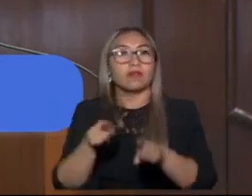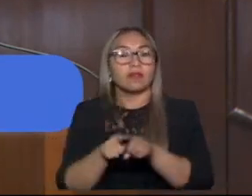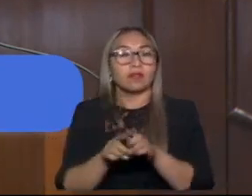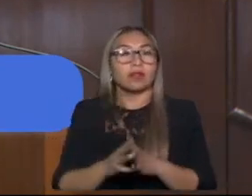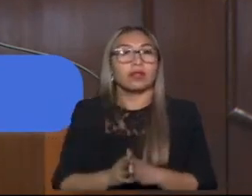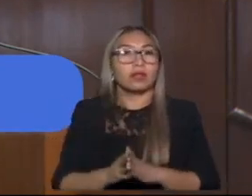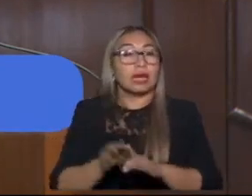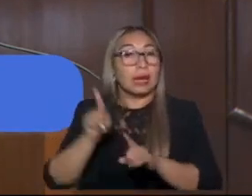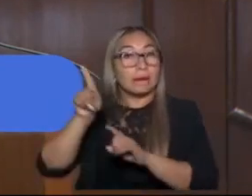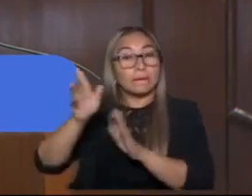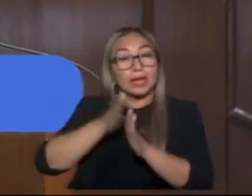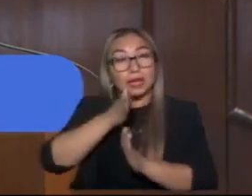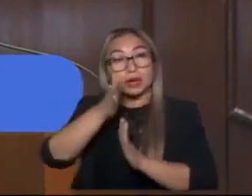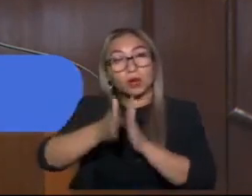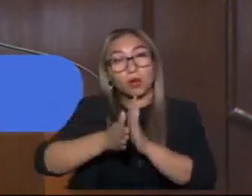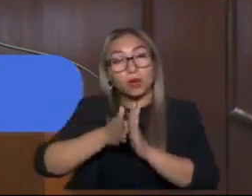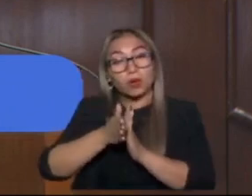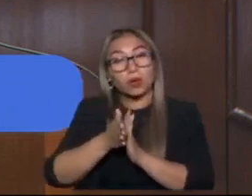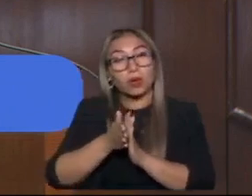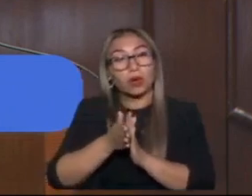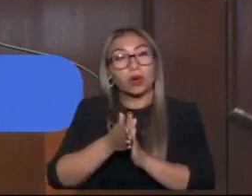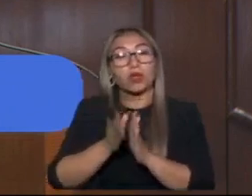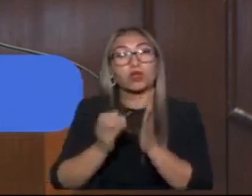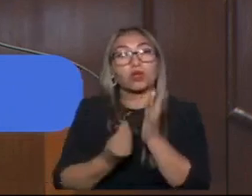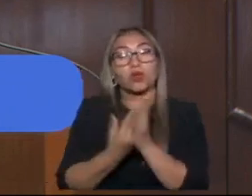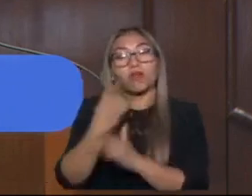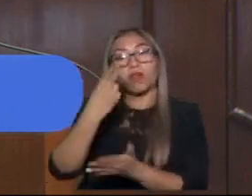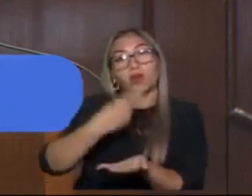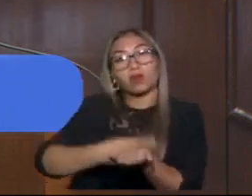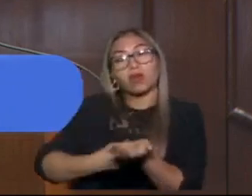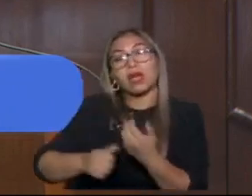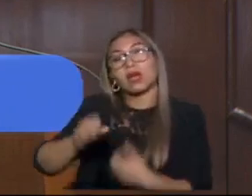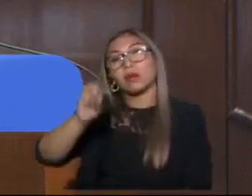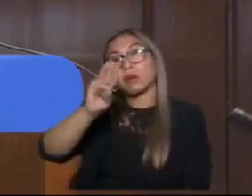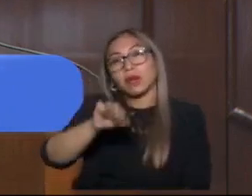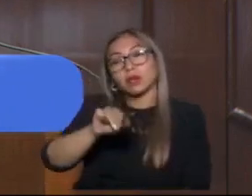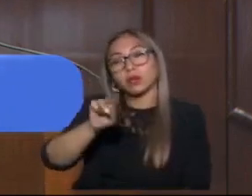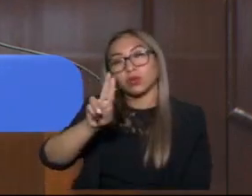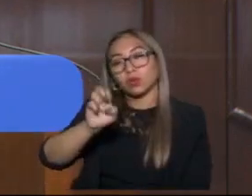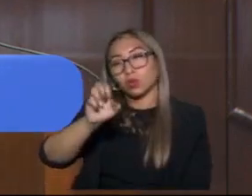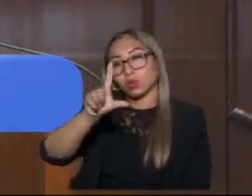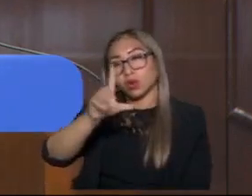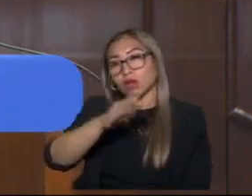en Colón, construcción del nuevo hospital Manuel Amador Guerrero,